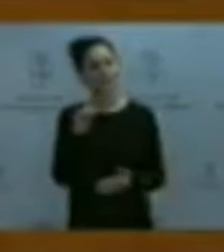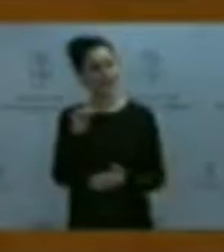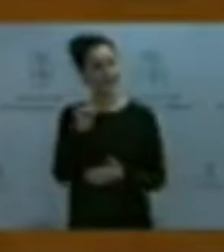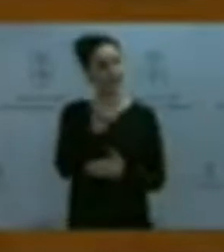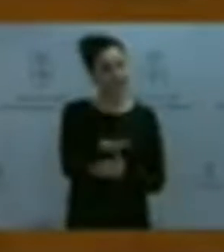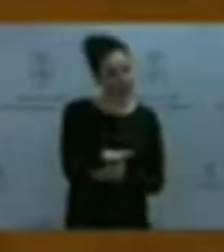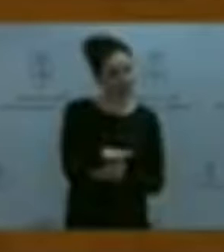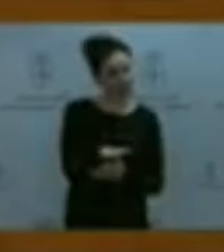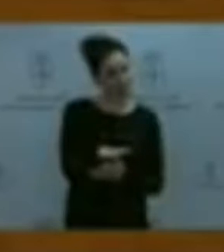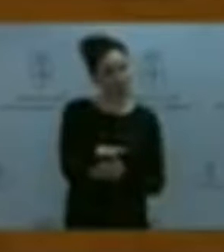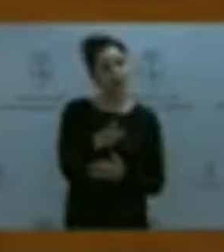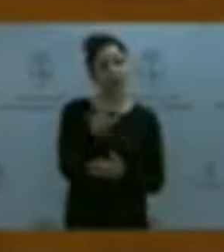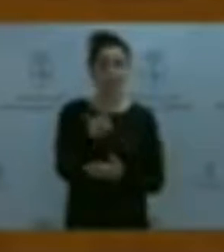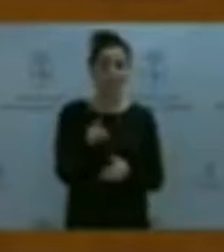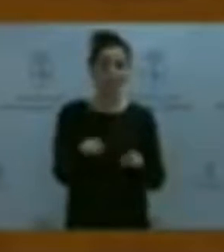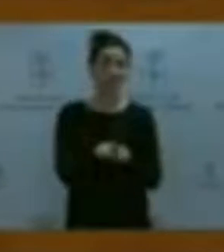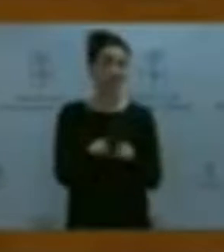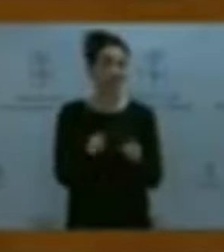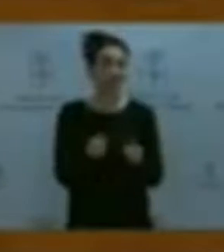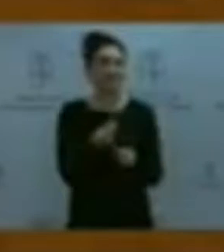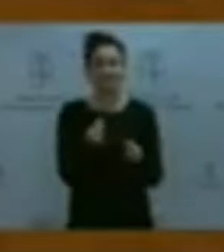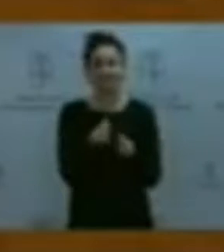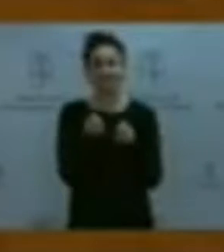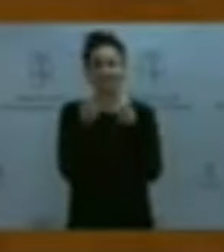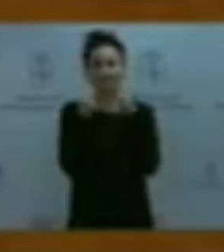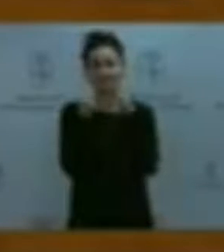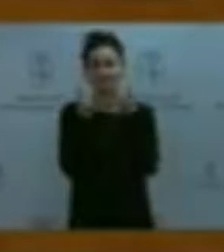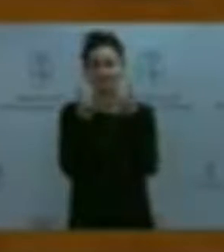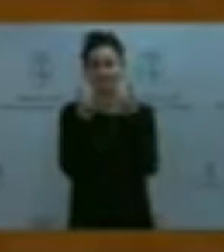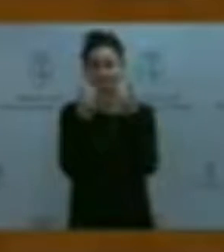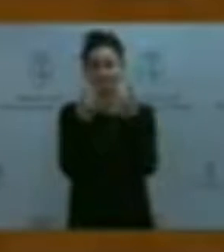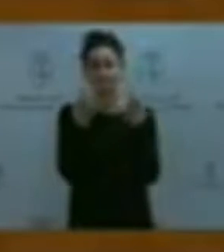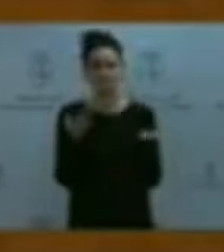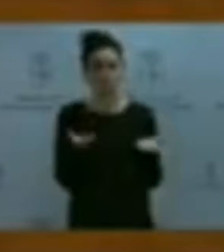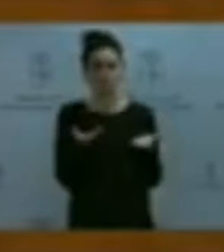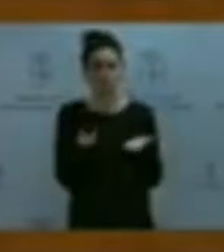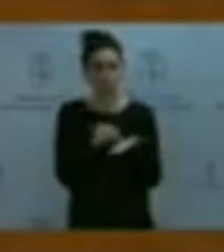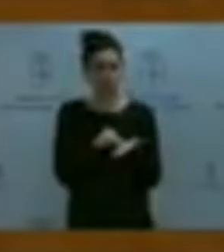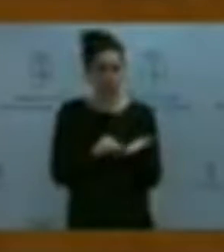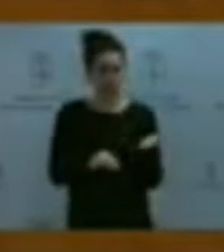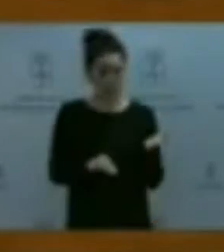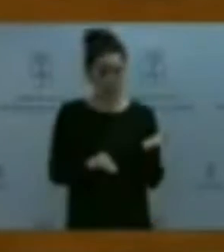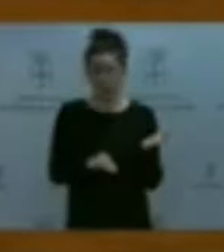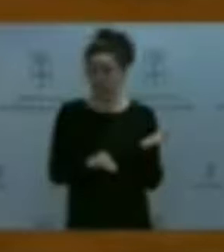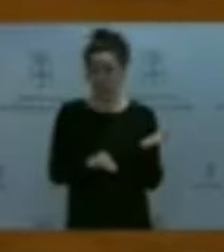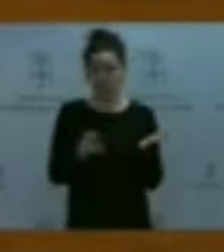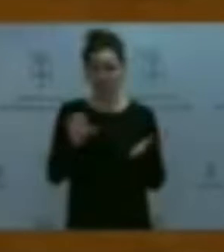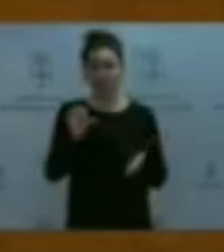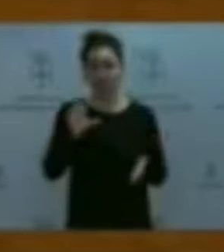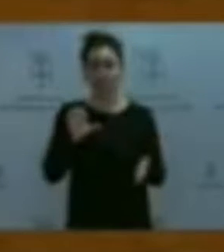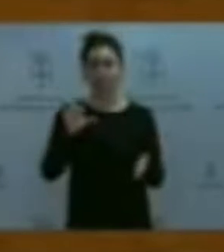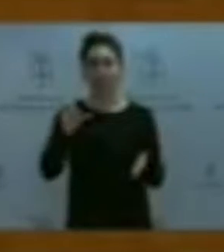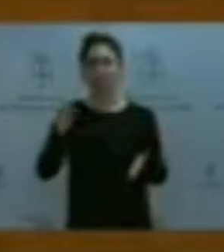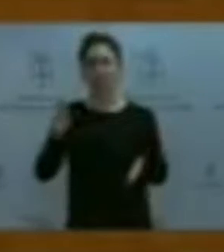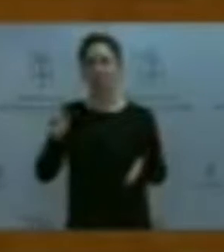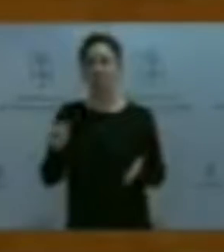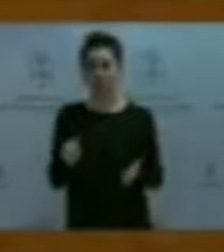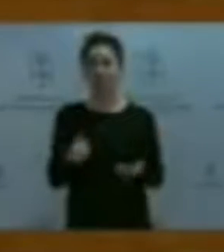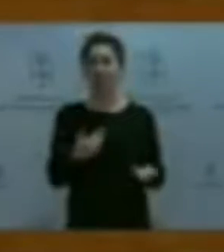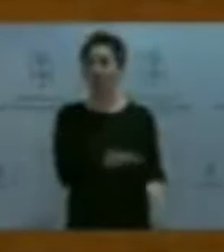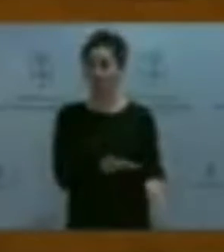decir, sesgada. Me manda los gastos del SESPA. Pero es que no solamente son esos gastos,